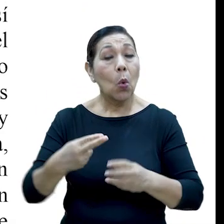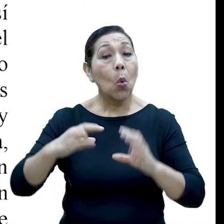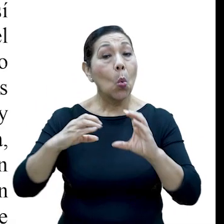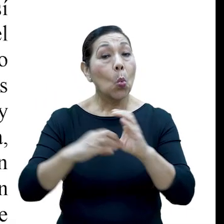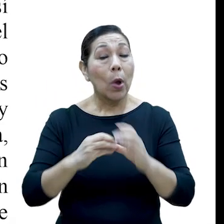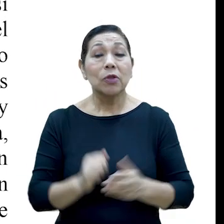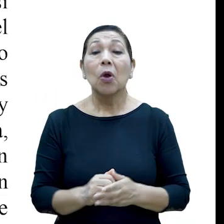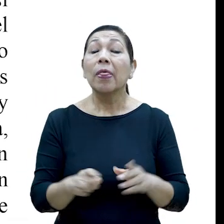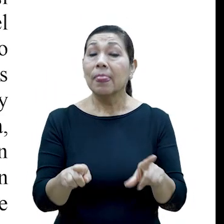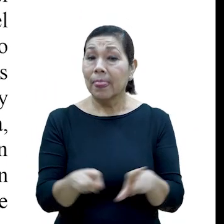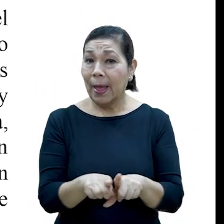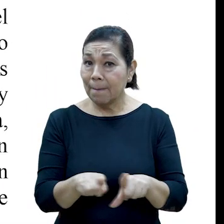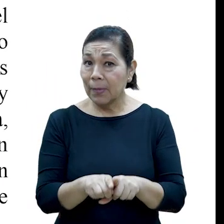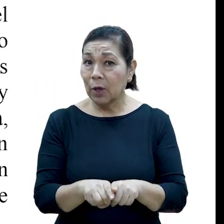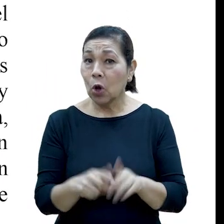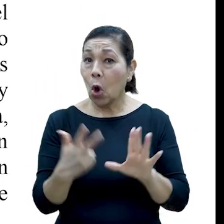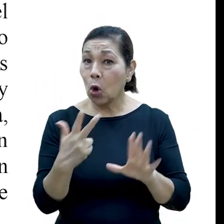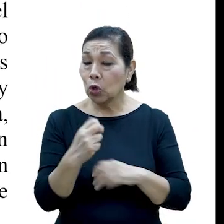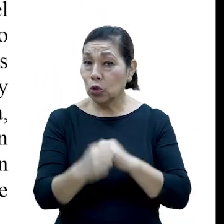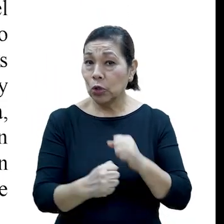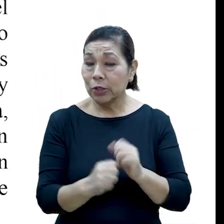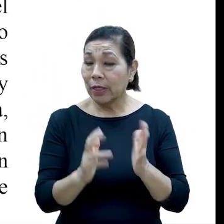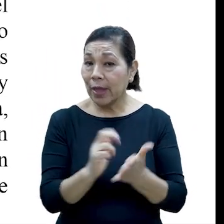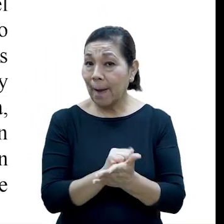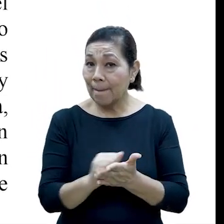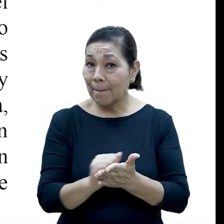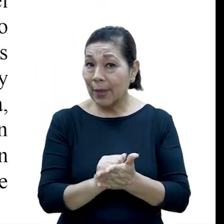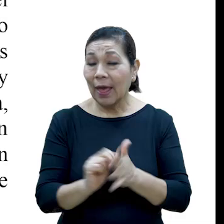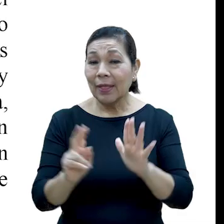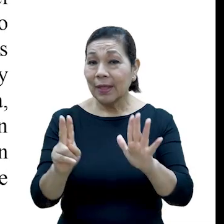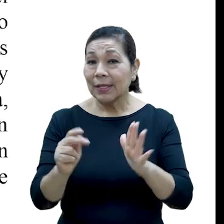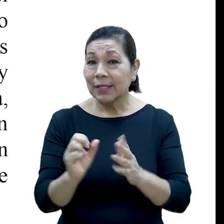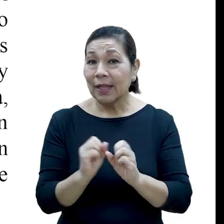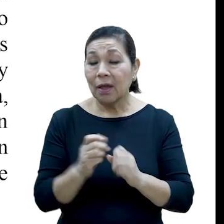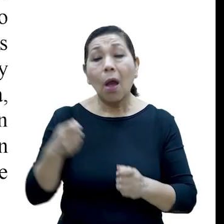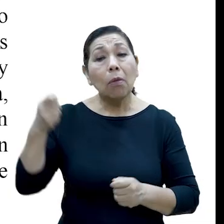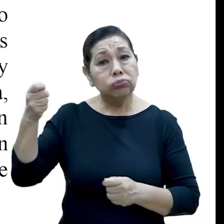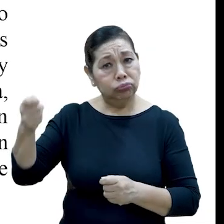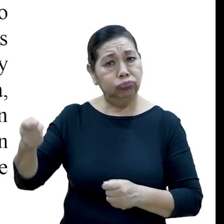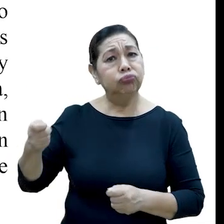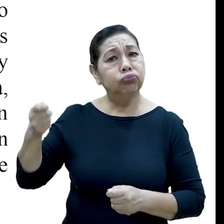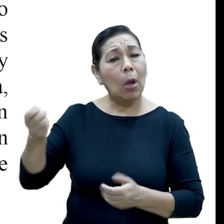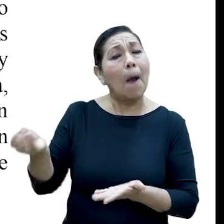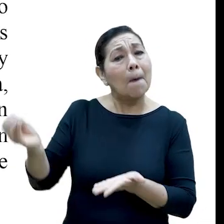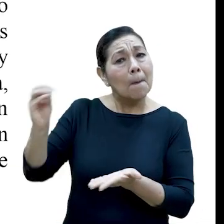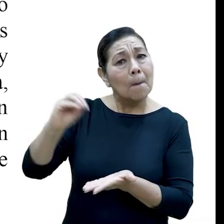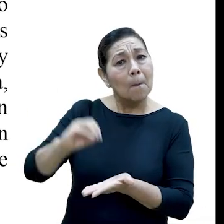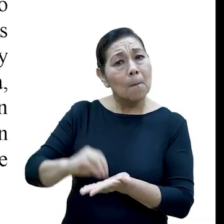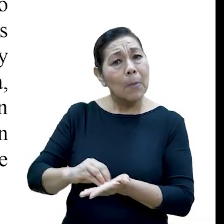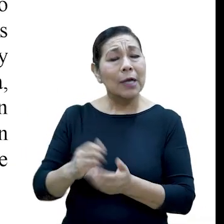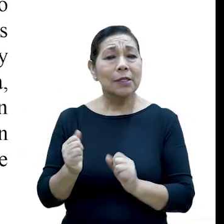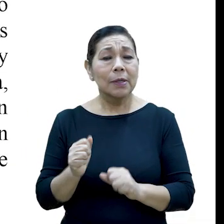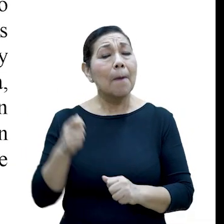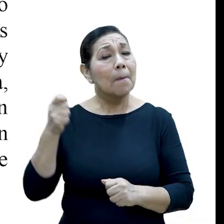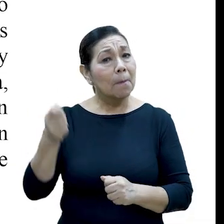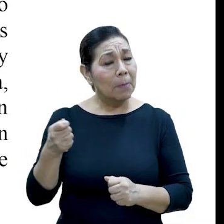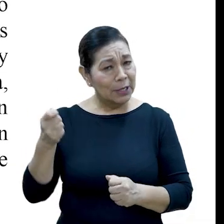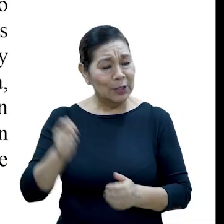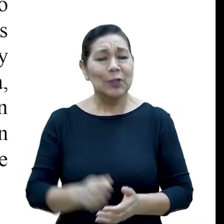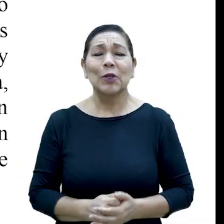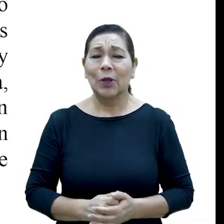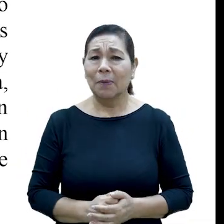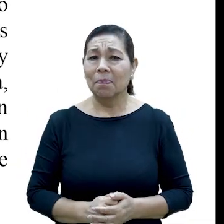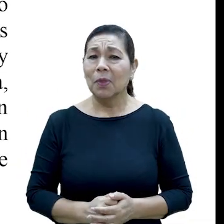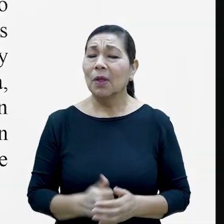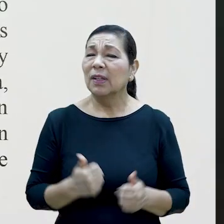SCRL, Guacho, y se acreditó 8 años, 10 meses y 17 días de aportaciones adicionales al Sistema Nacional